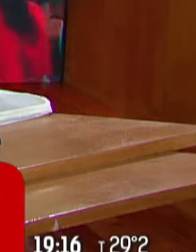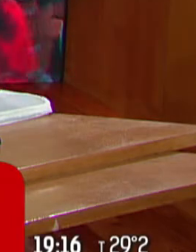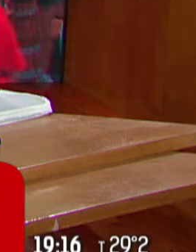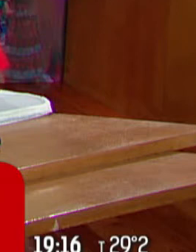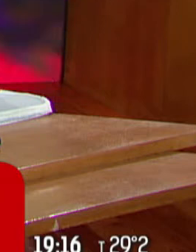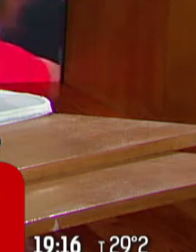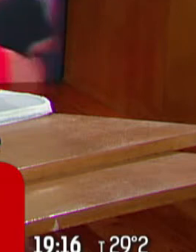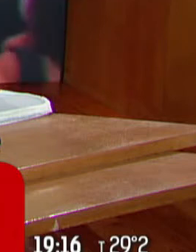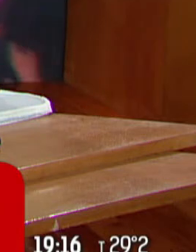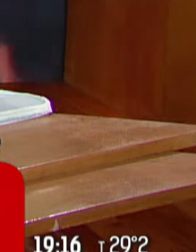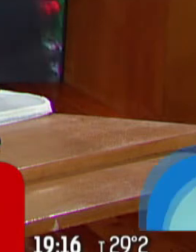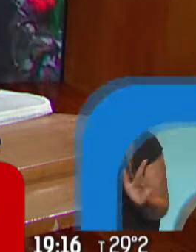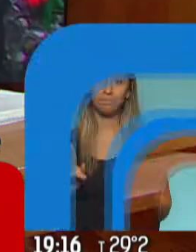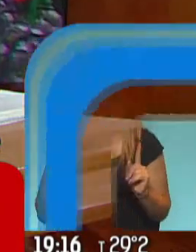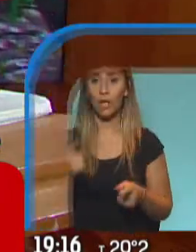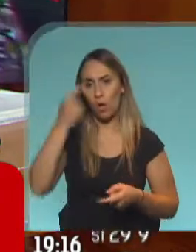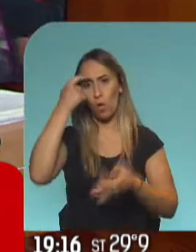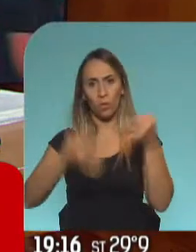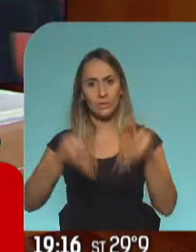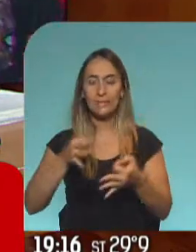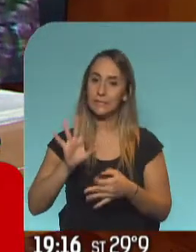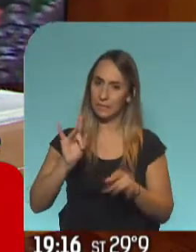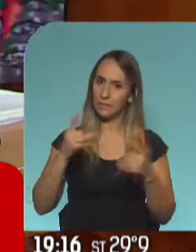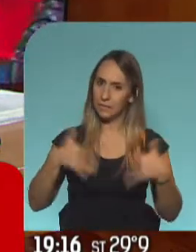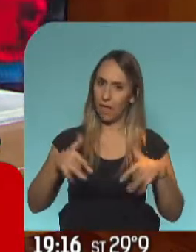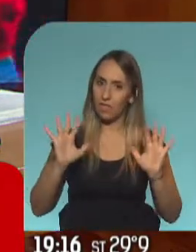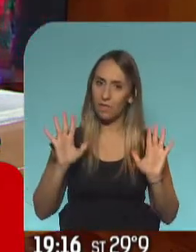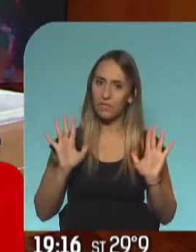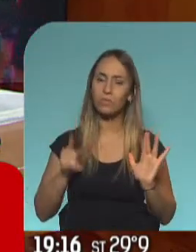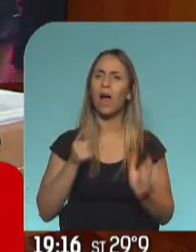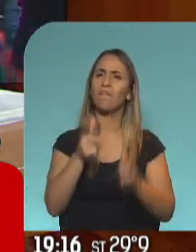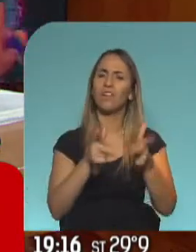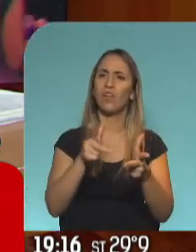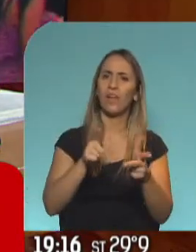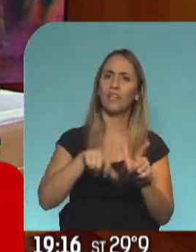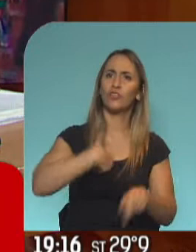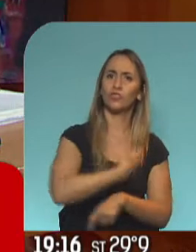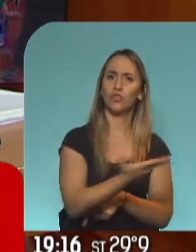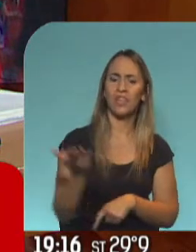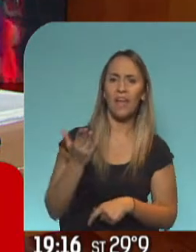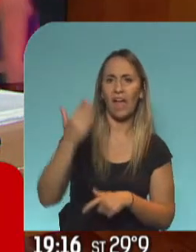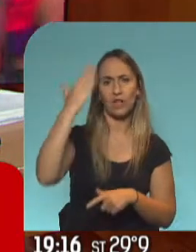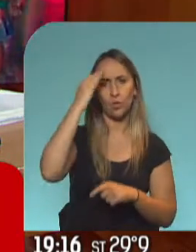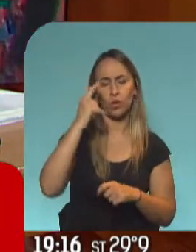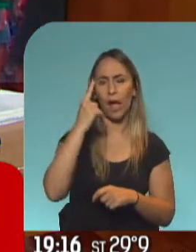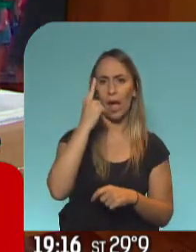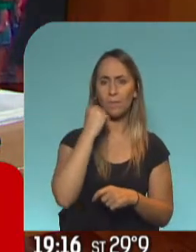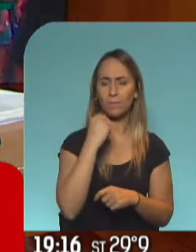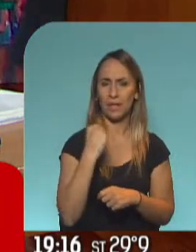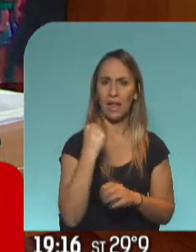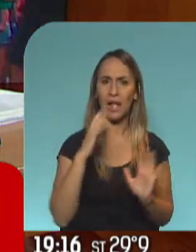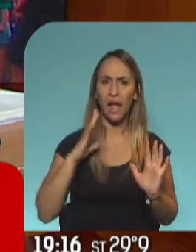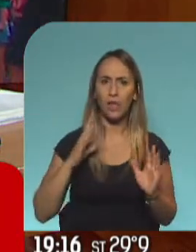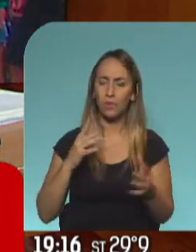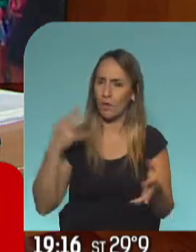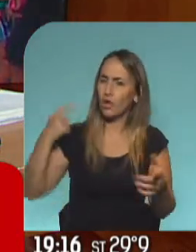Bien, digo, la justicia, qué difícil. Estamos hablando de una sociedad y de una cultura absolutamente patriarcal desde siempre, con sectores